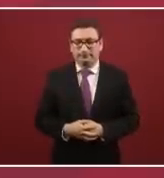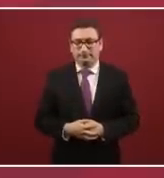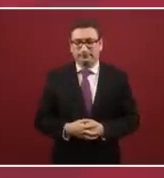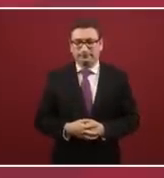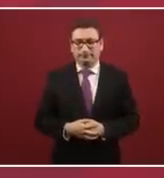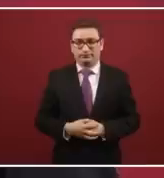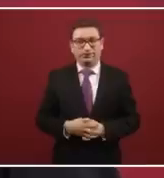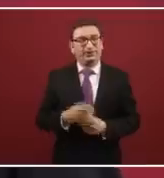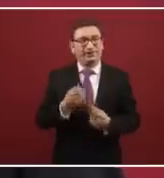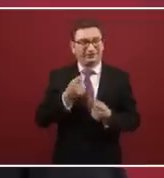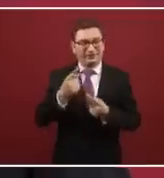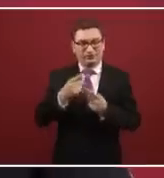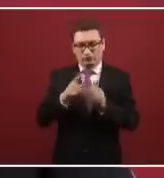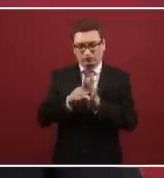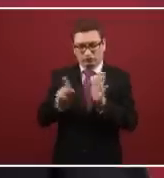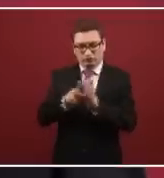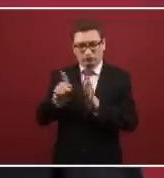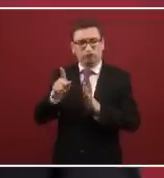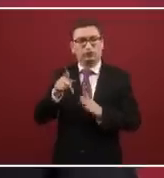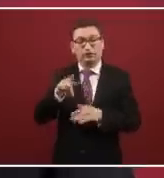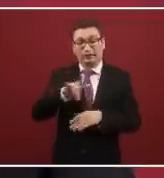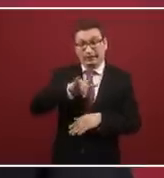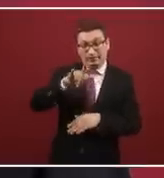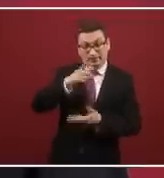Lo subieron,